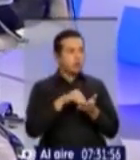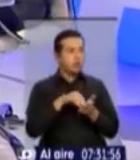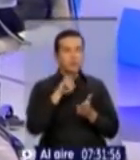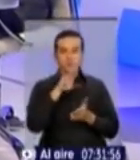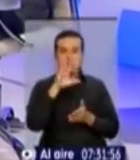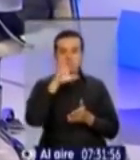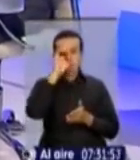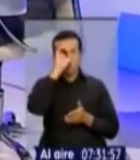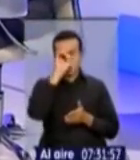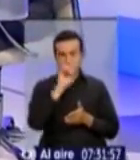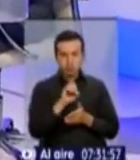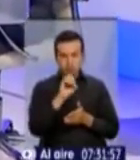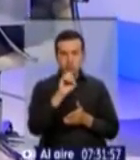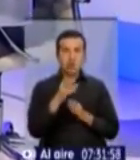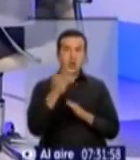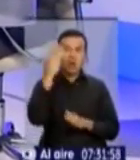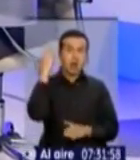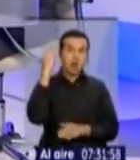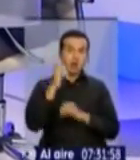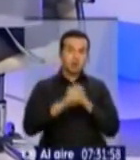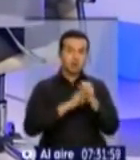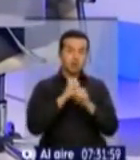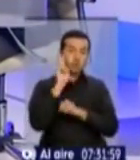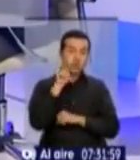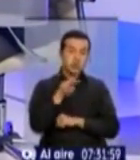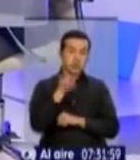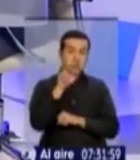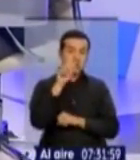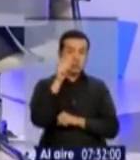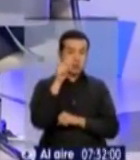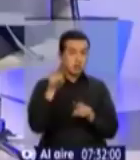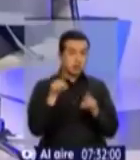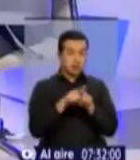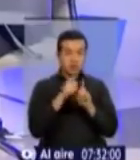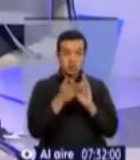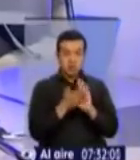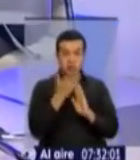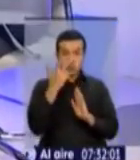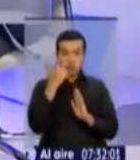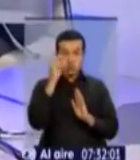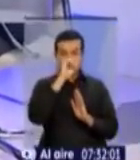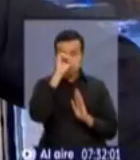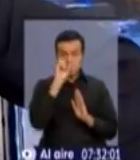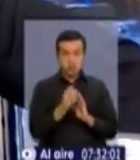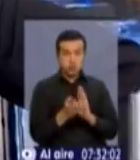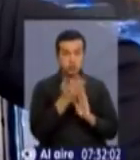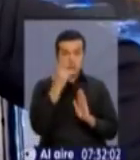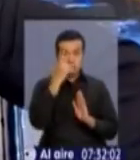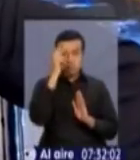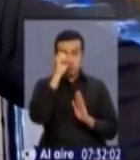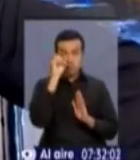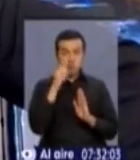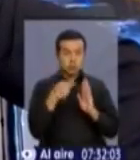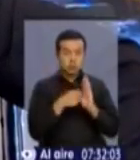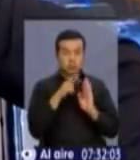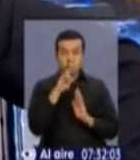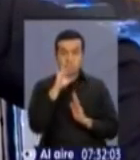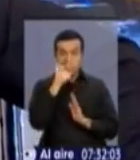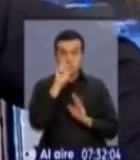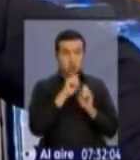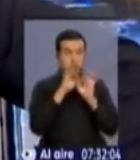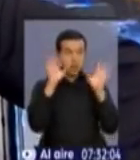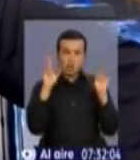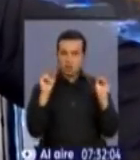2010 pero sin embargo de aquello este incremento de tres puntos de impuesto a la renta no es generalizado hay